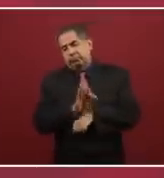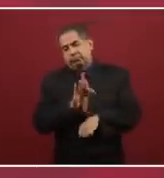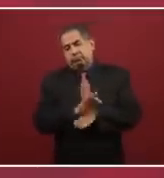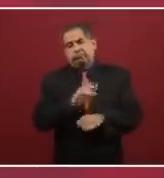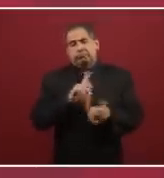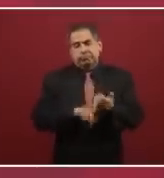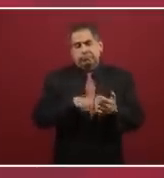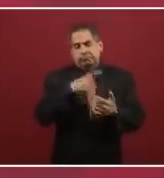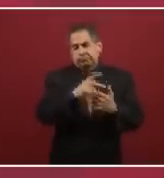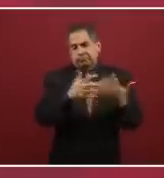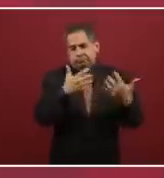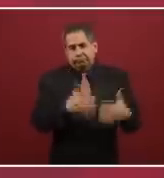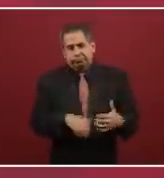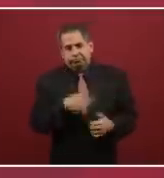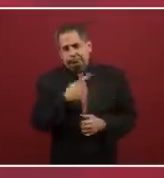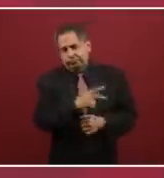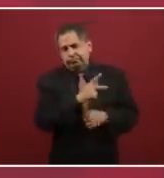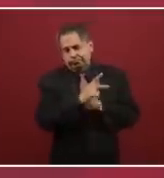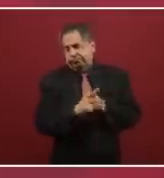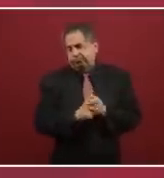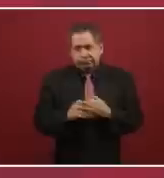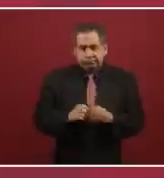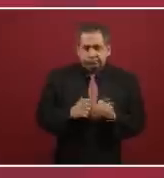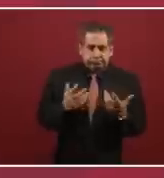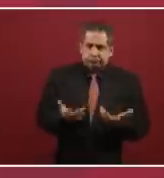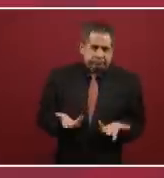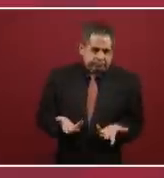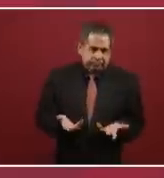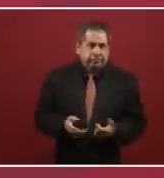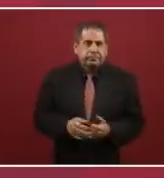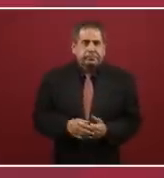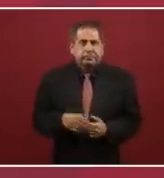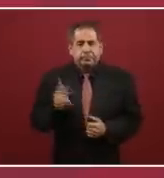empresa de su país, pero